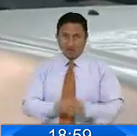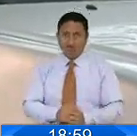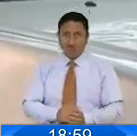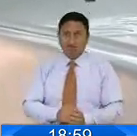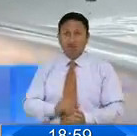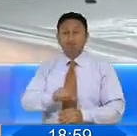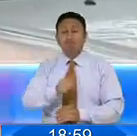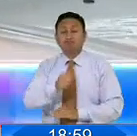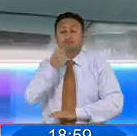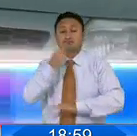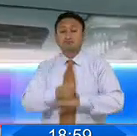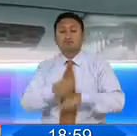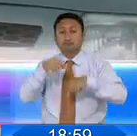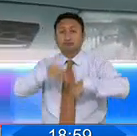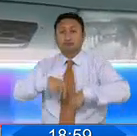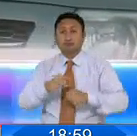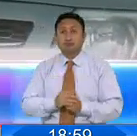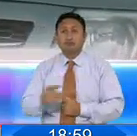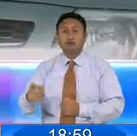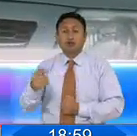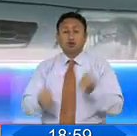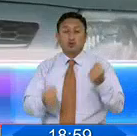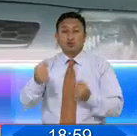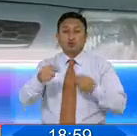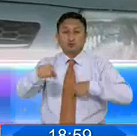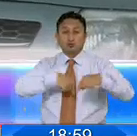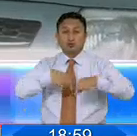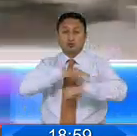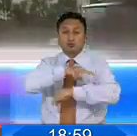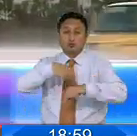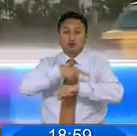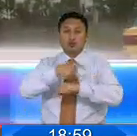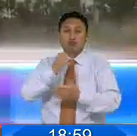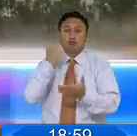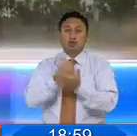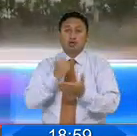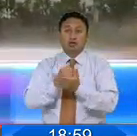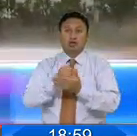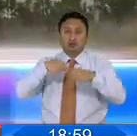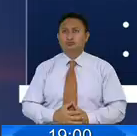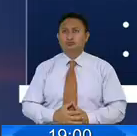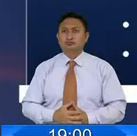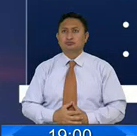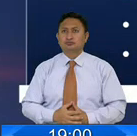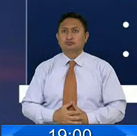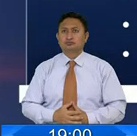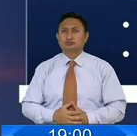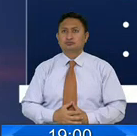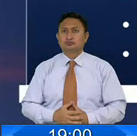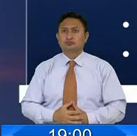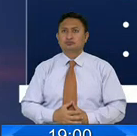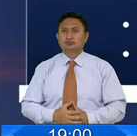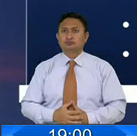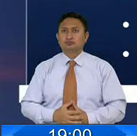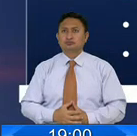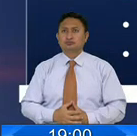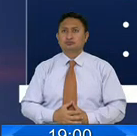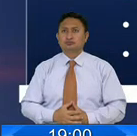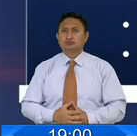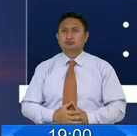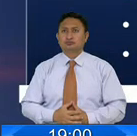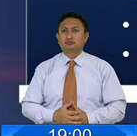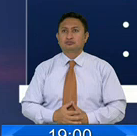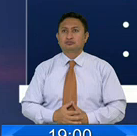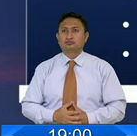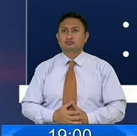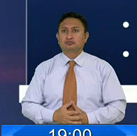disposiciones contempla limitar la circulación por horarios y placas en los ejes viales nacionales, mientras que no podrán circular placas